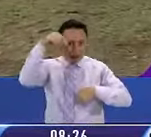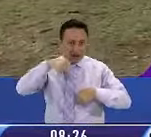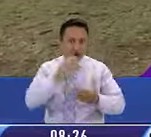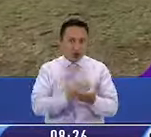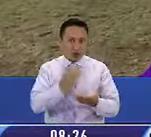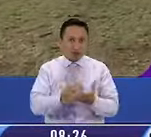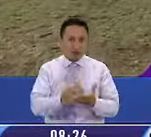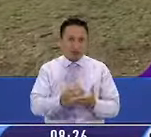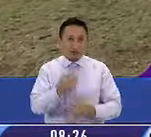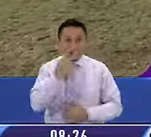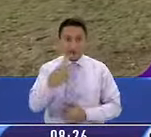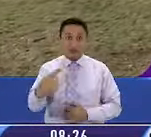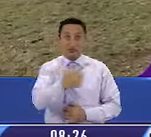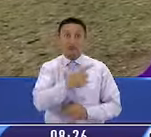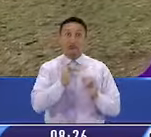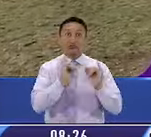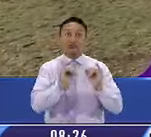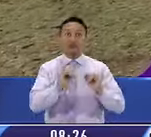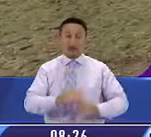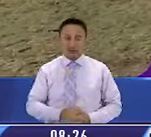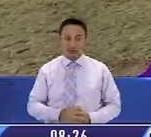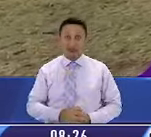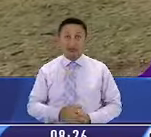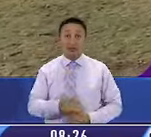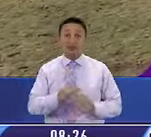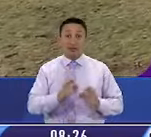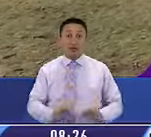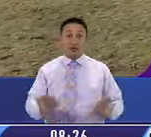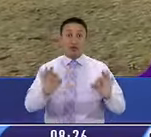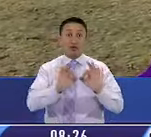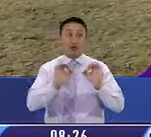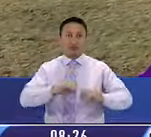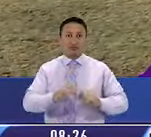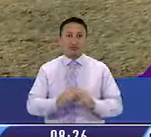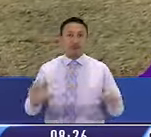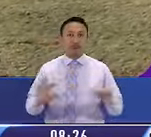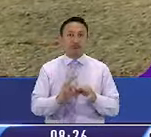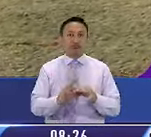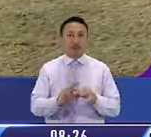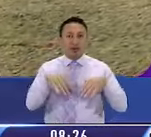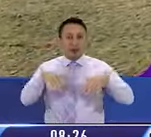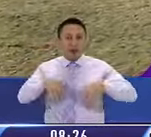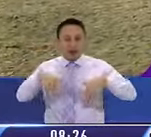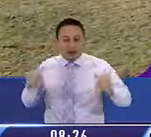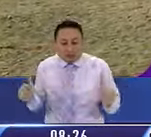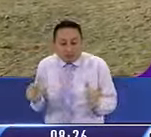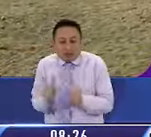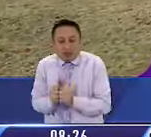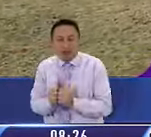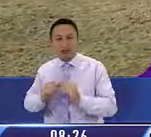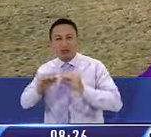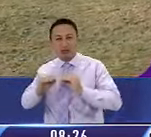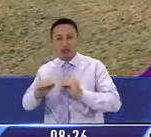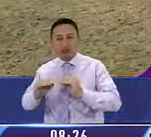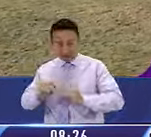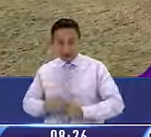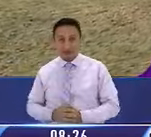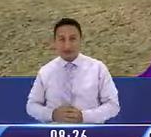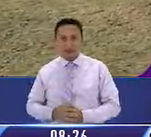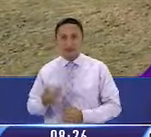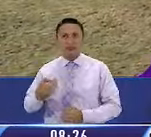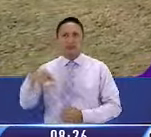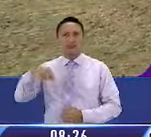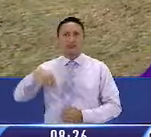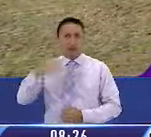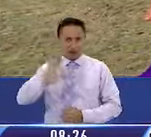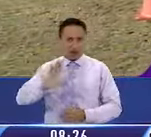Ahí vemos a los instructores. Y esto es importante también para tener un vínculo con nuestras mascotas, poder educarlas también. Incluso acá hayan